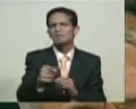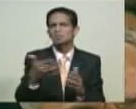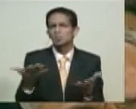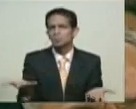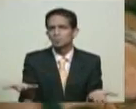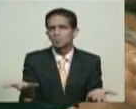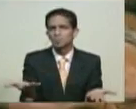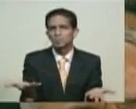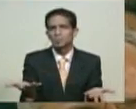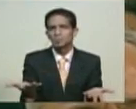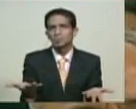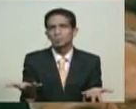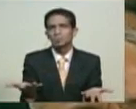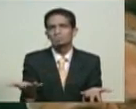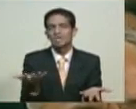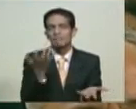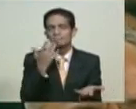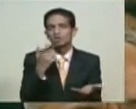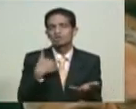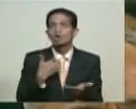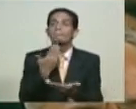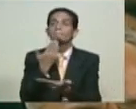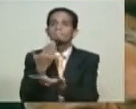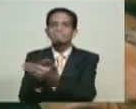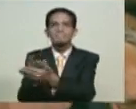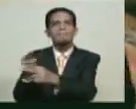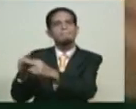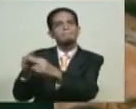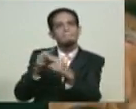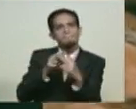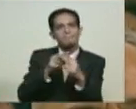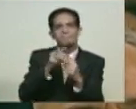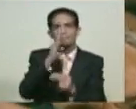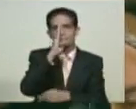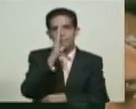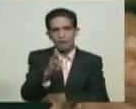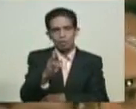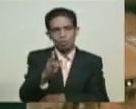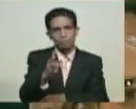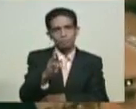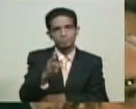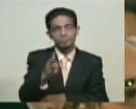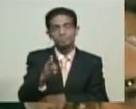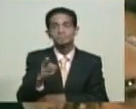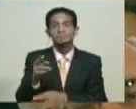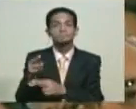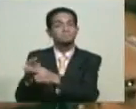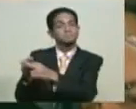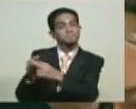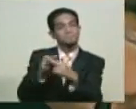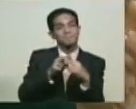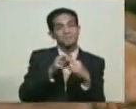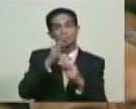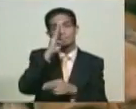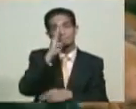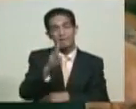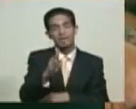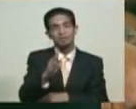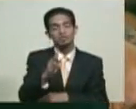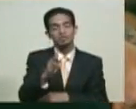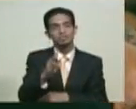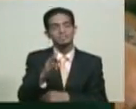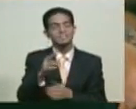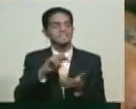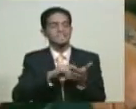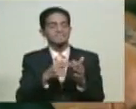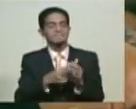nada más barato que un crédito bancario. Y ese crédito bancario barato es una tentación